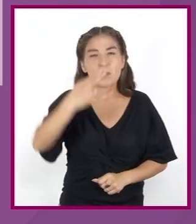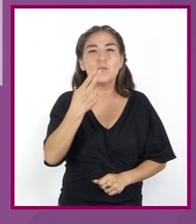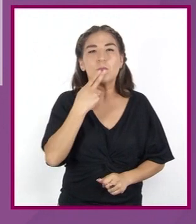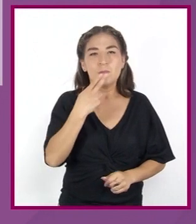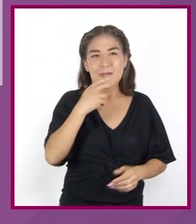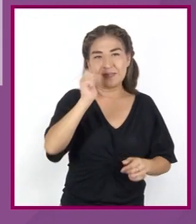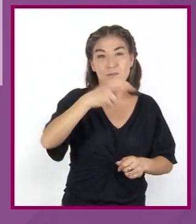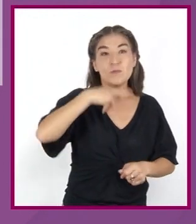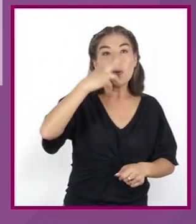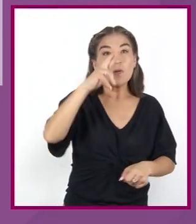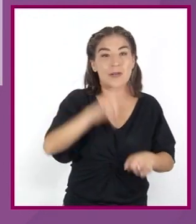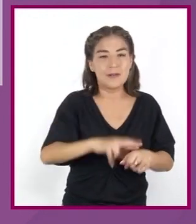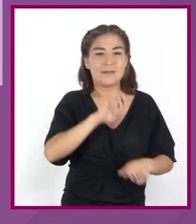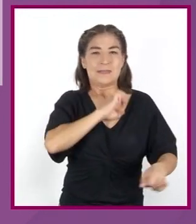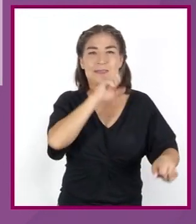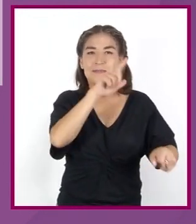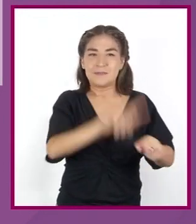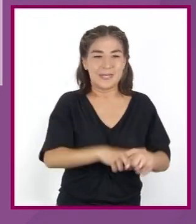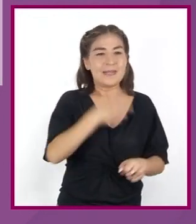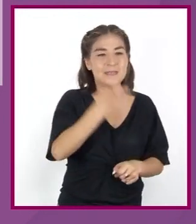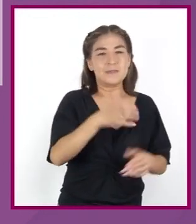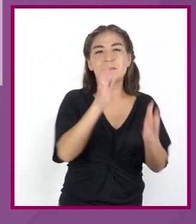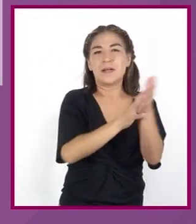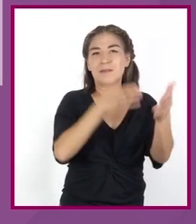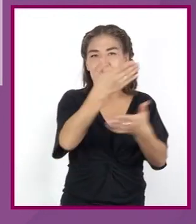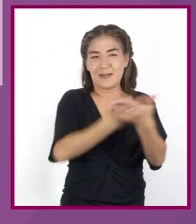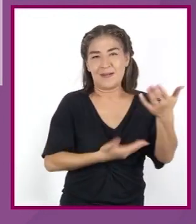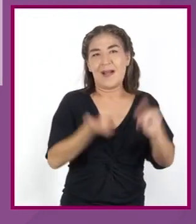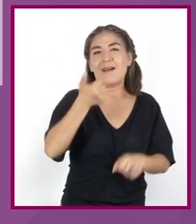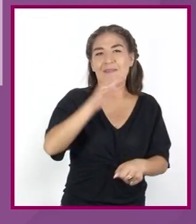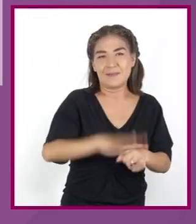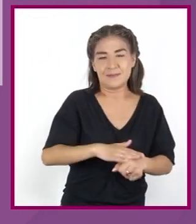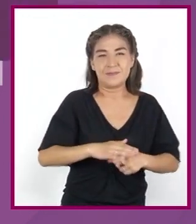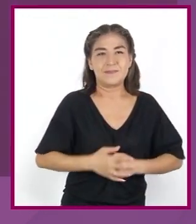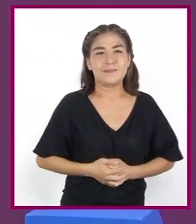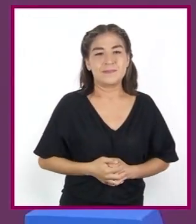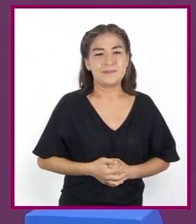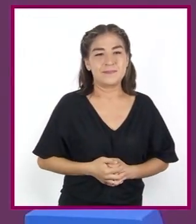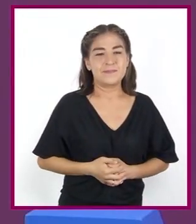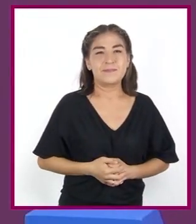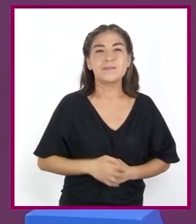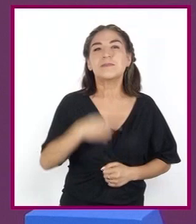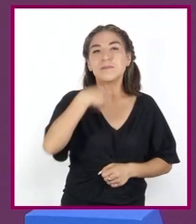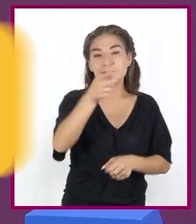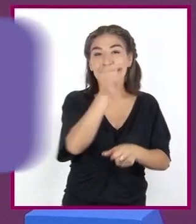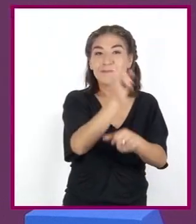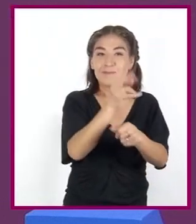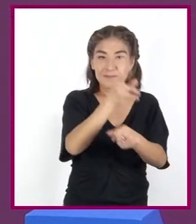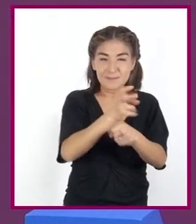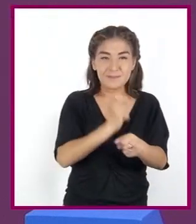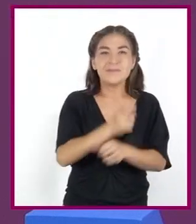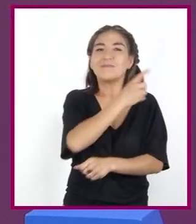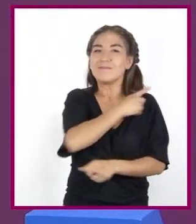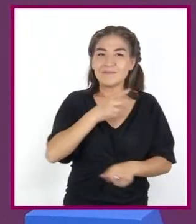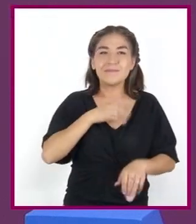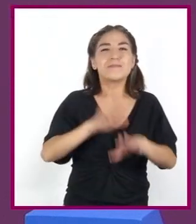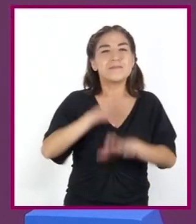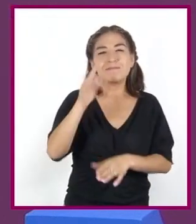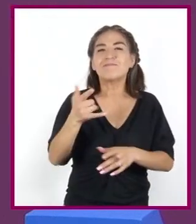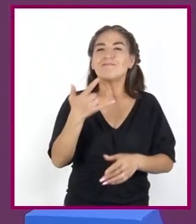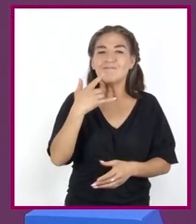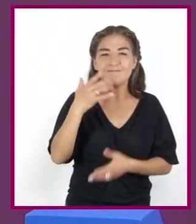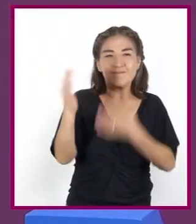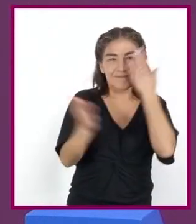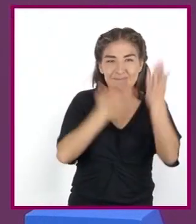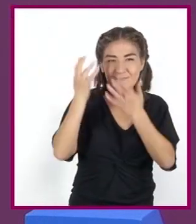uso del vocabulario especializado en documentos administrativos. Les invitamos a reforzar este contenido buscando